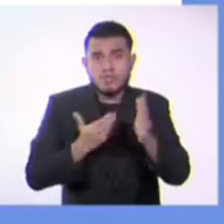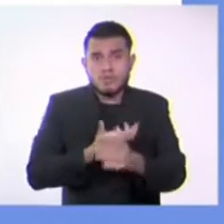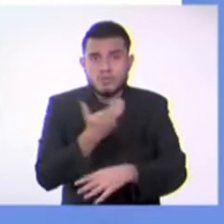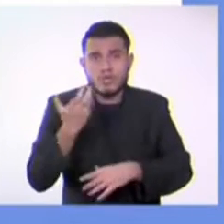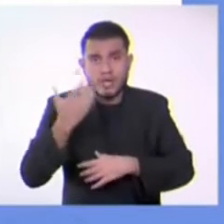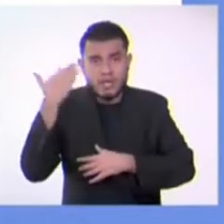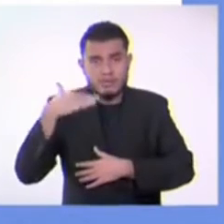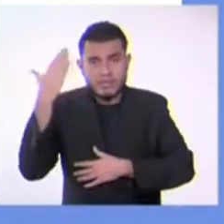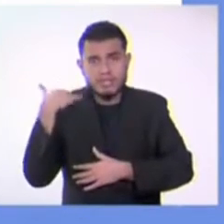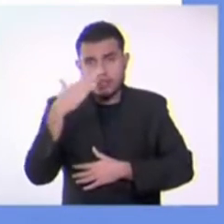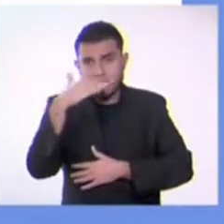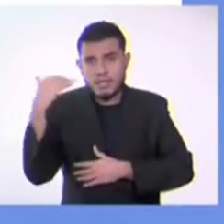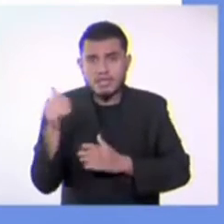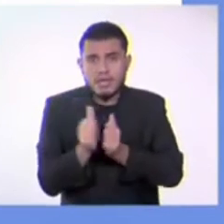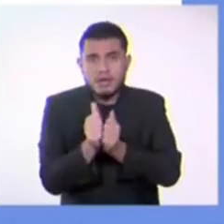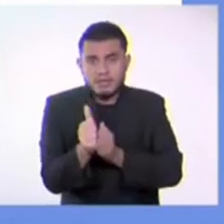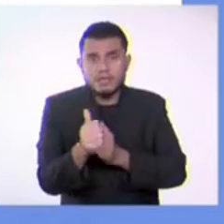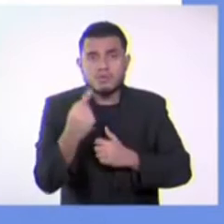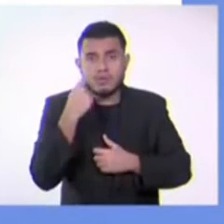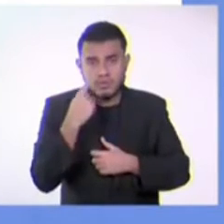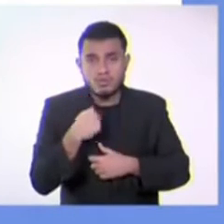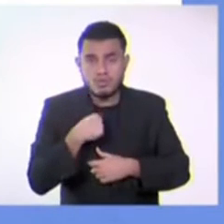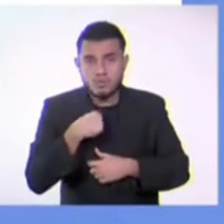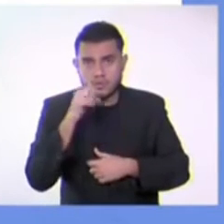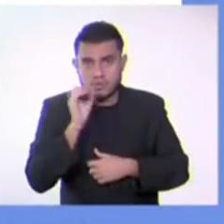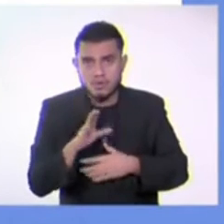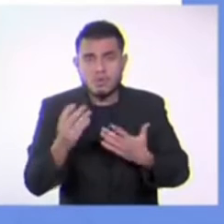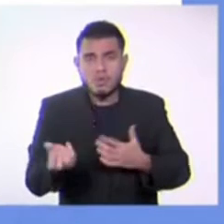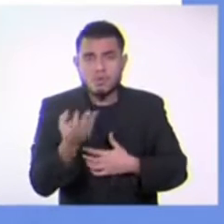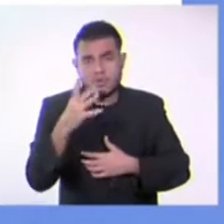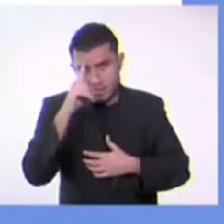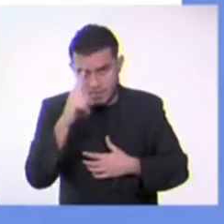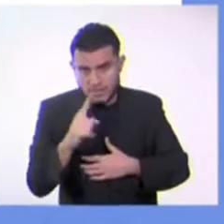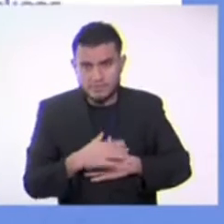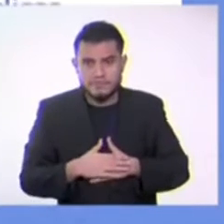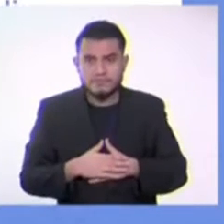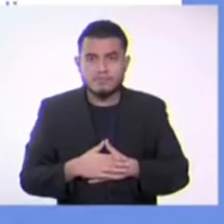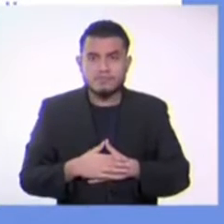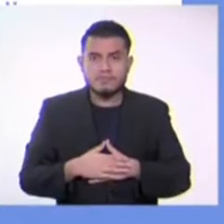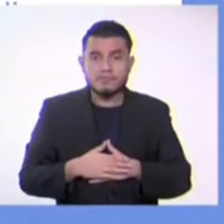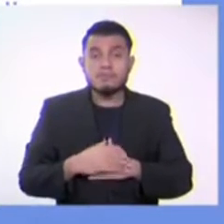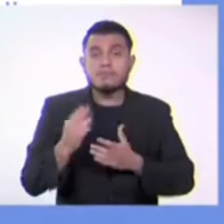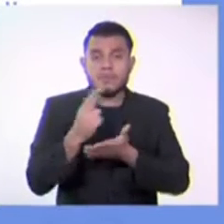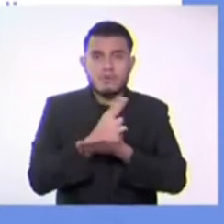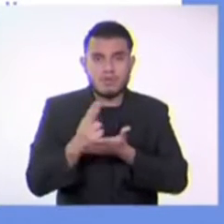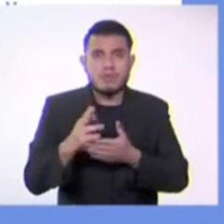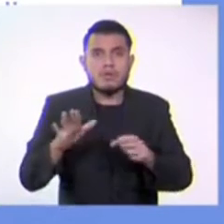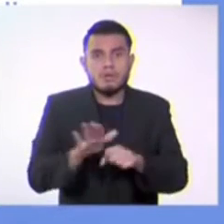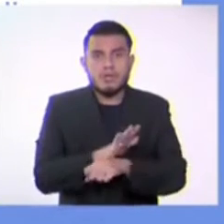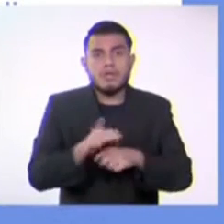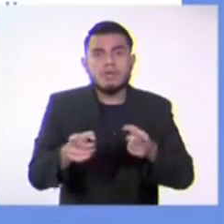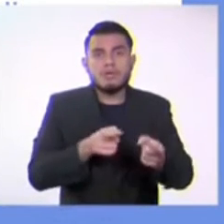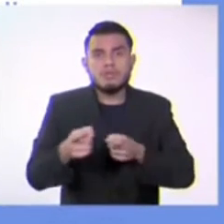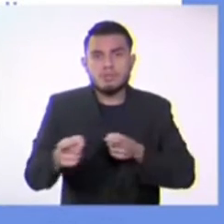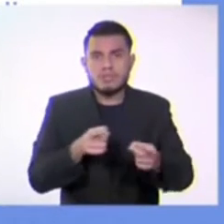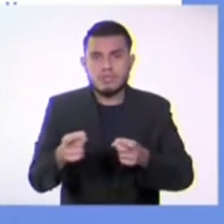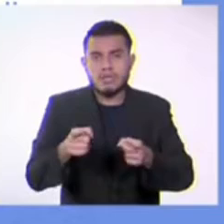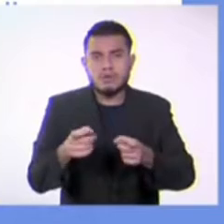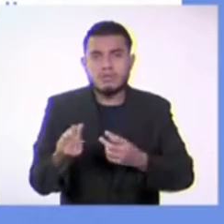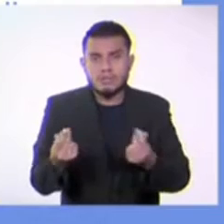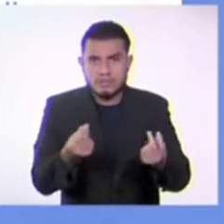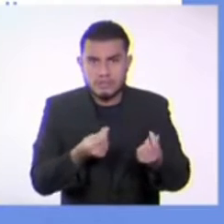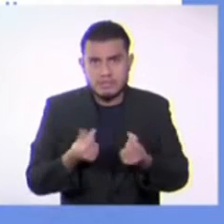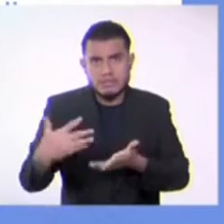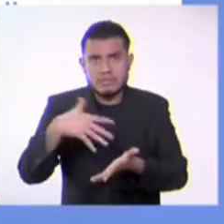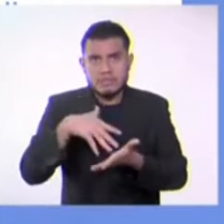países avanzados, y es donde te digo que él trae nuevas ideas. La honestidad absoluta en el manejo de los fondos públicos y la